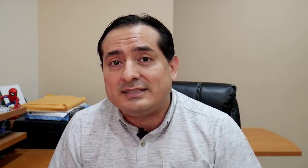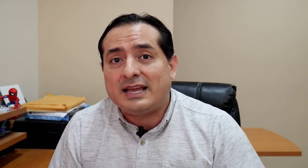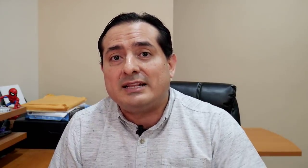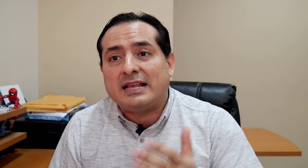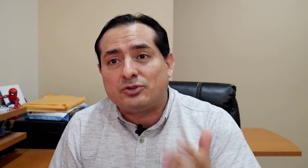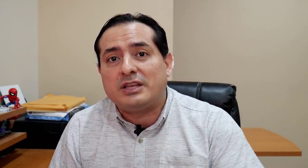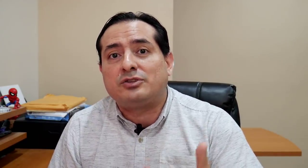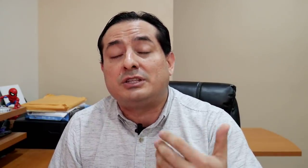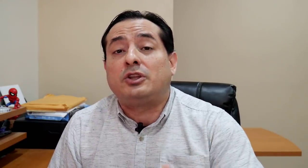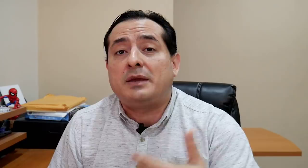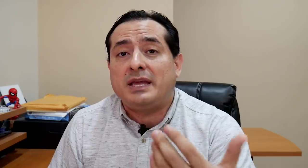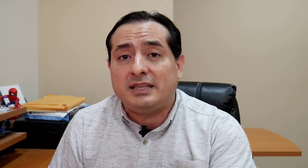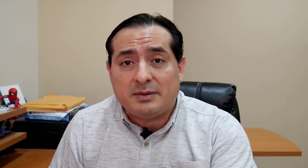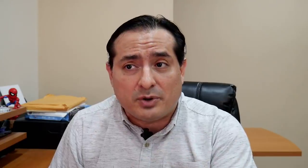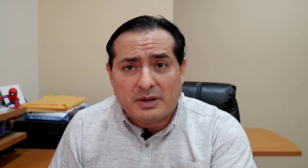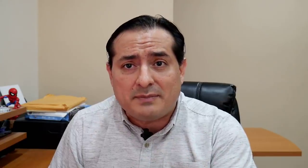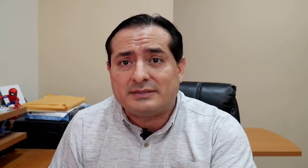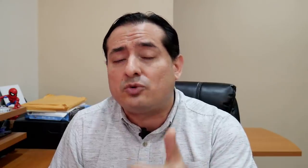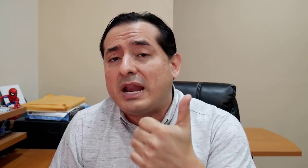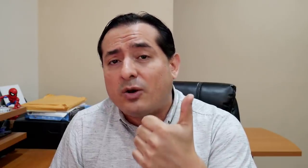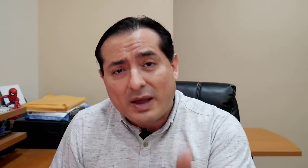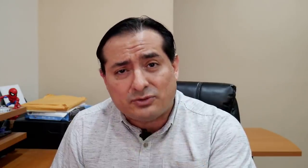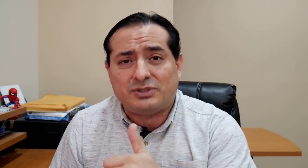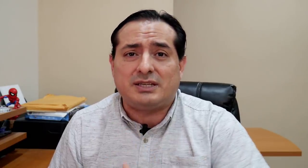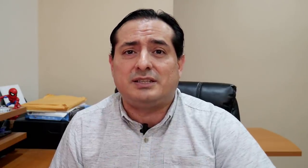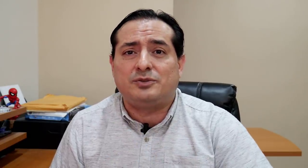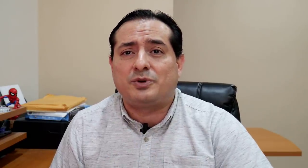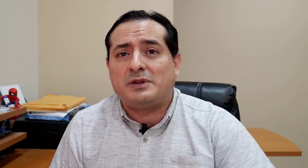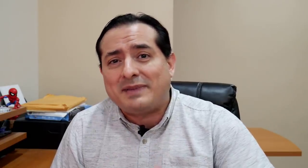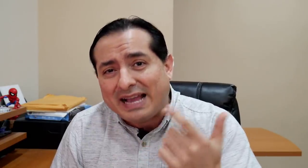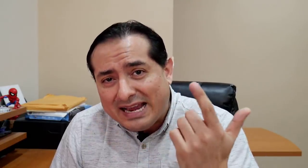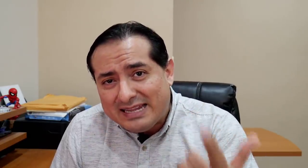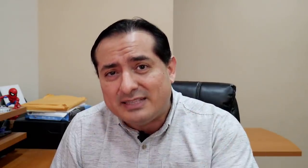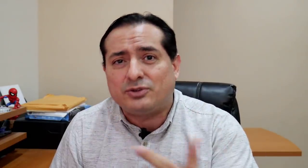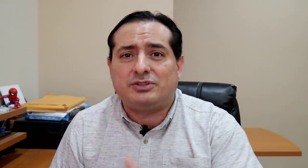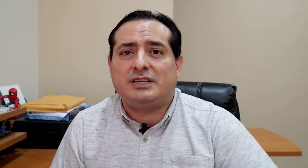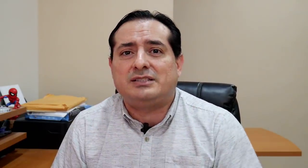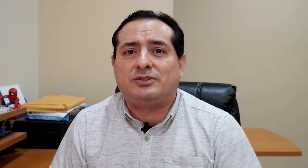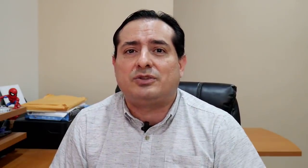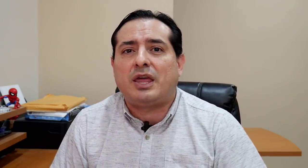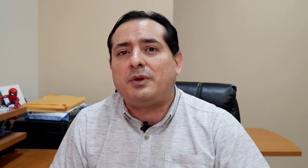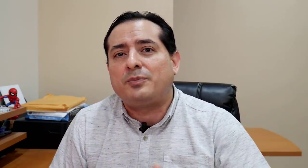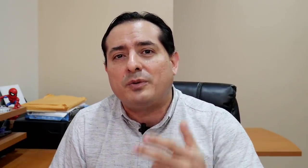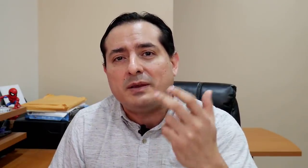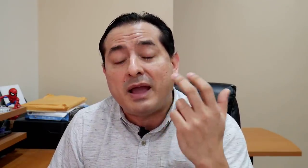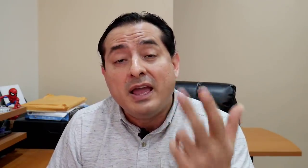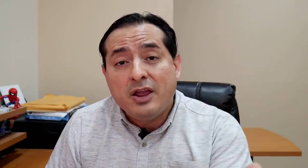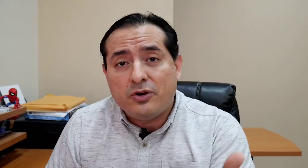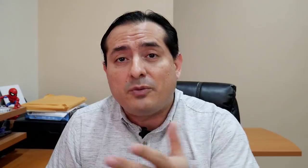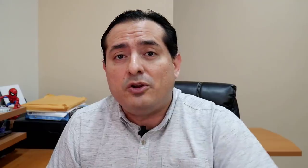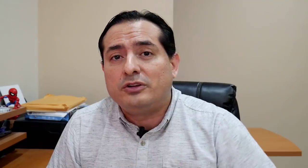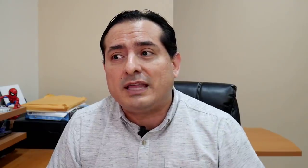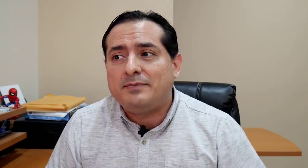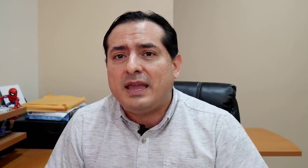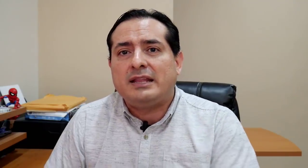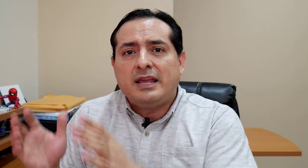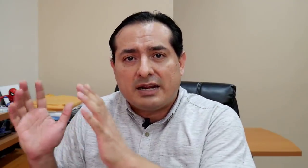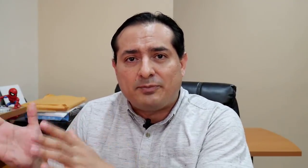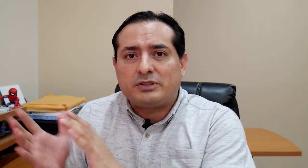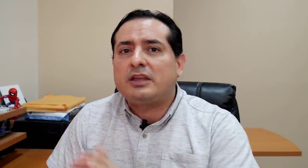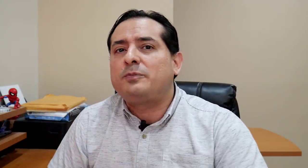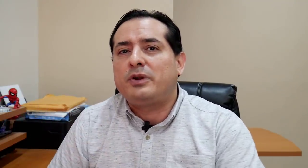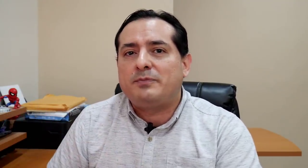regularizar en las zonas donde todavía tienen problemas guanajuato sigue siendo un problema jalisco sigue siendo todavía un problema nuevo león también